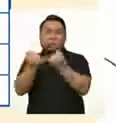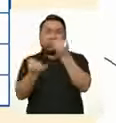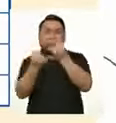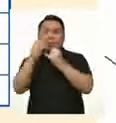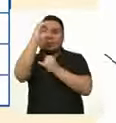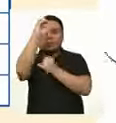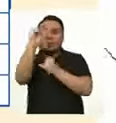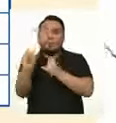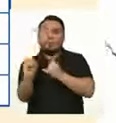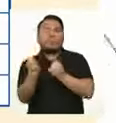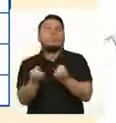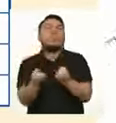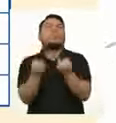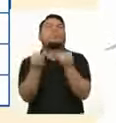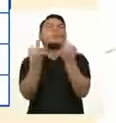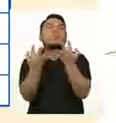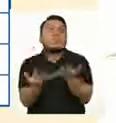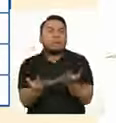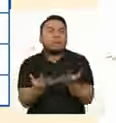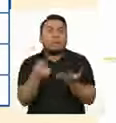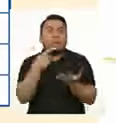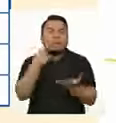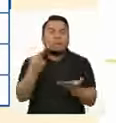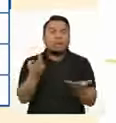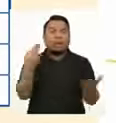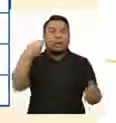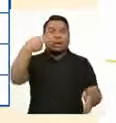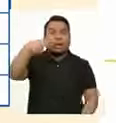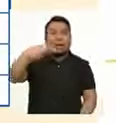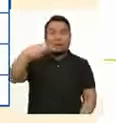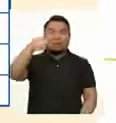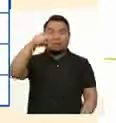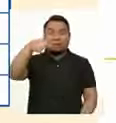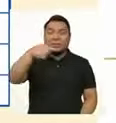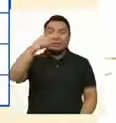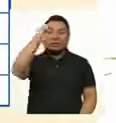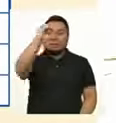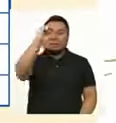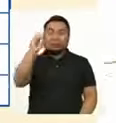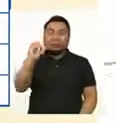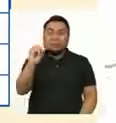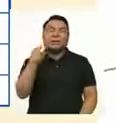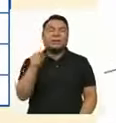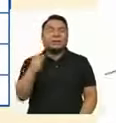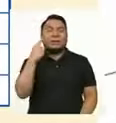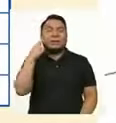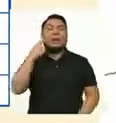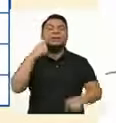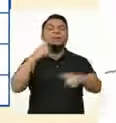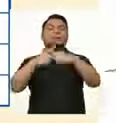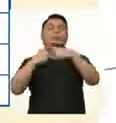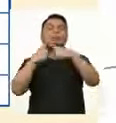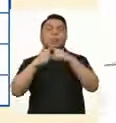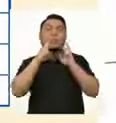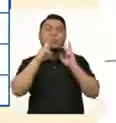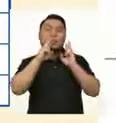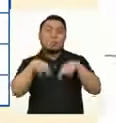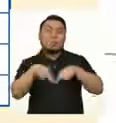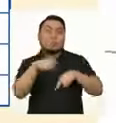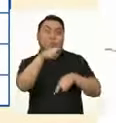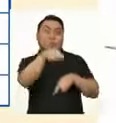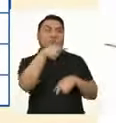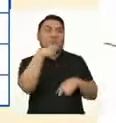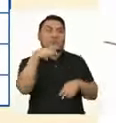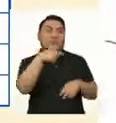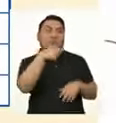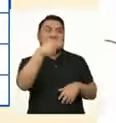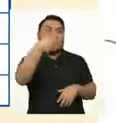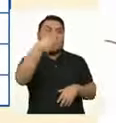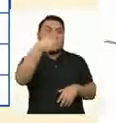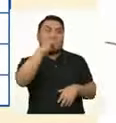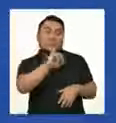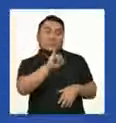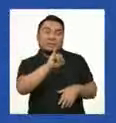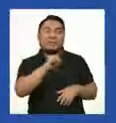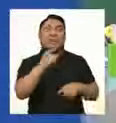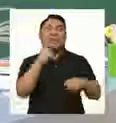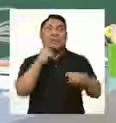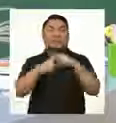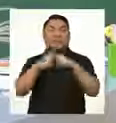frecuencia porcentual H sub I por ciento, multiplicamos el resultado de la frecuencia relativa por